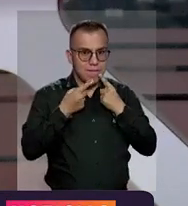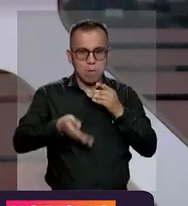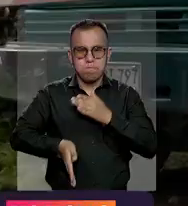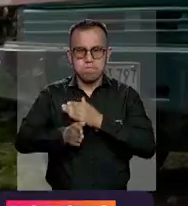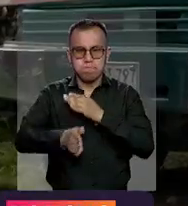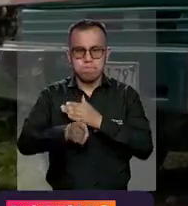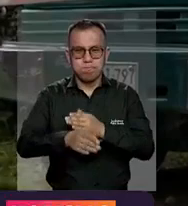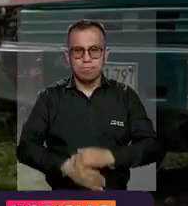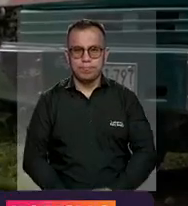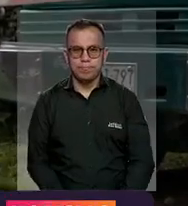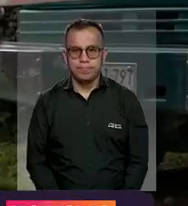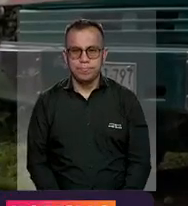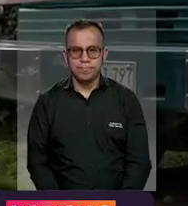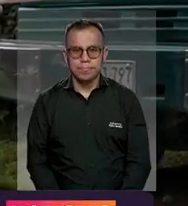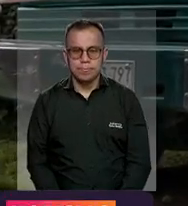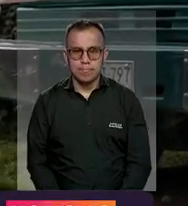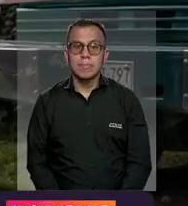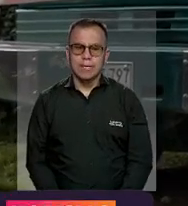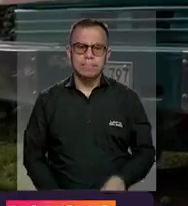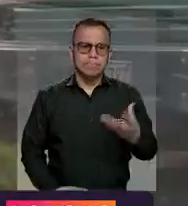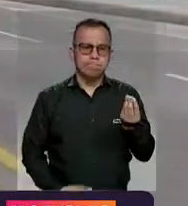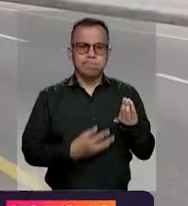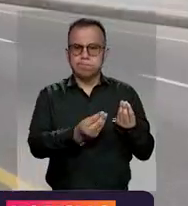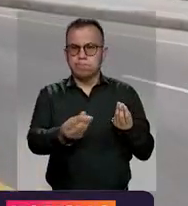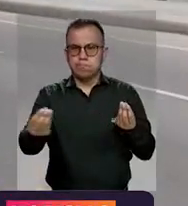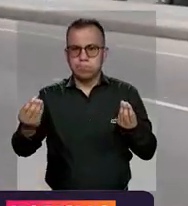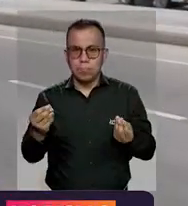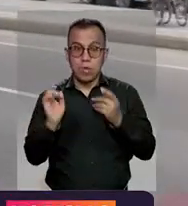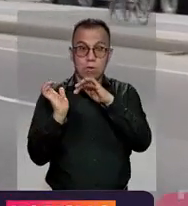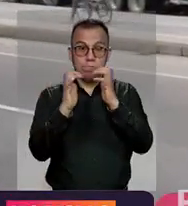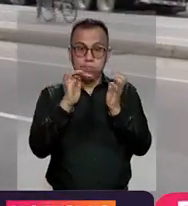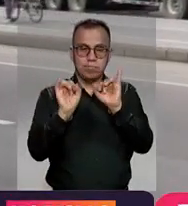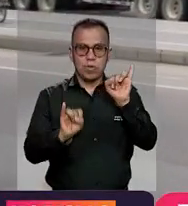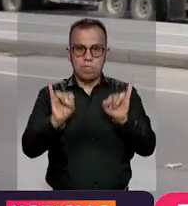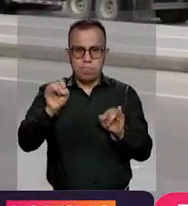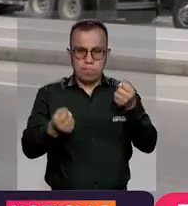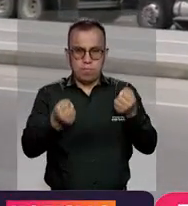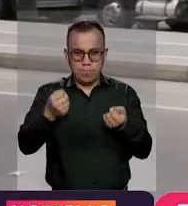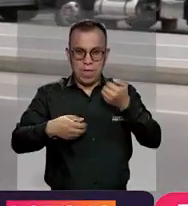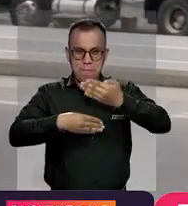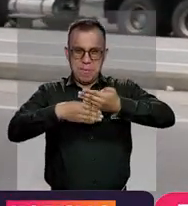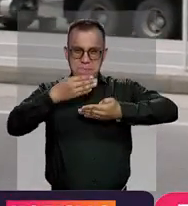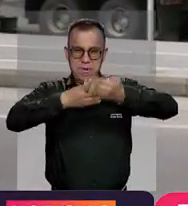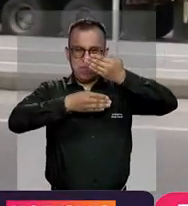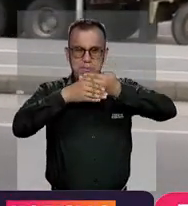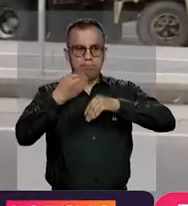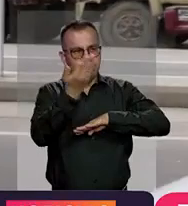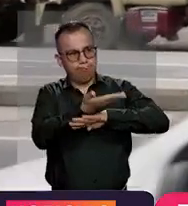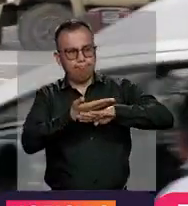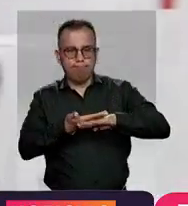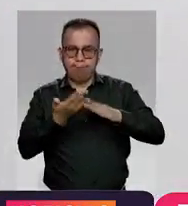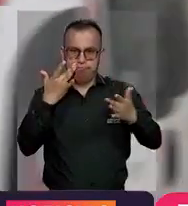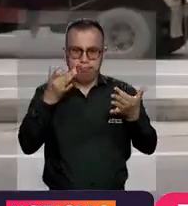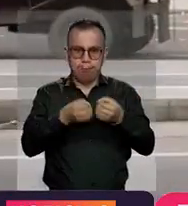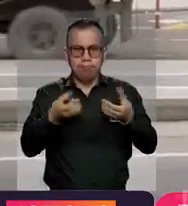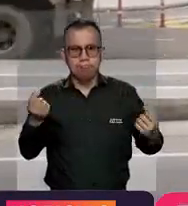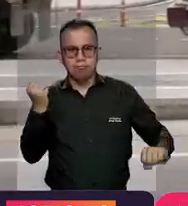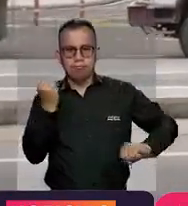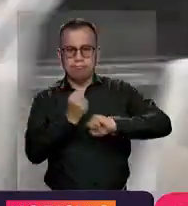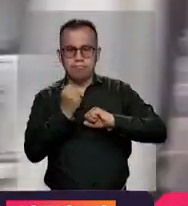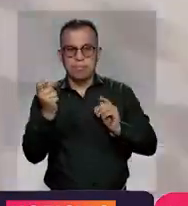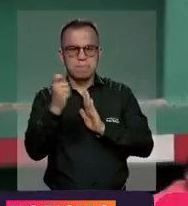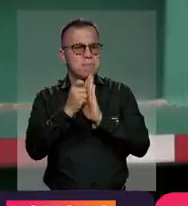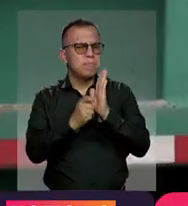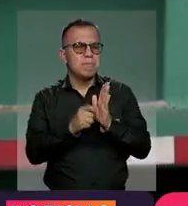continuarán. Varias agremiaciones de volqueteros y transportadores de ladrillo expusieron sus peticiones para apoyar al sector. Uno